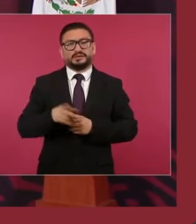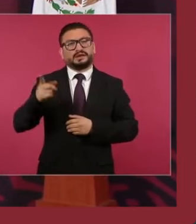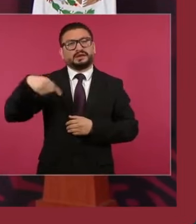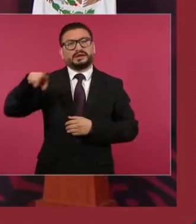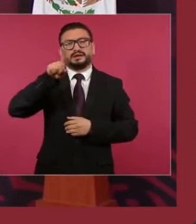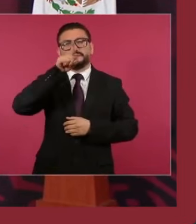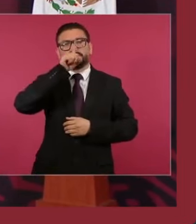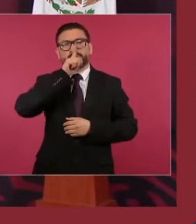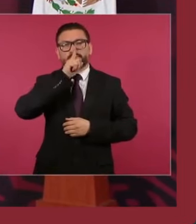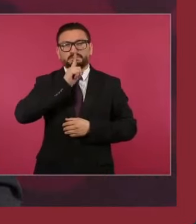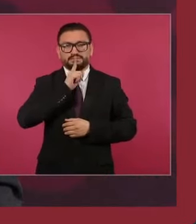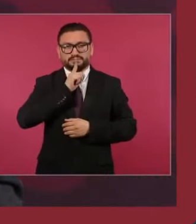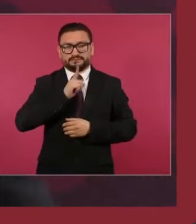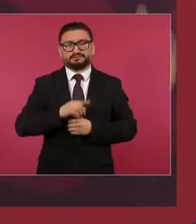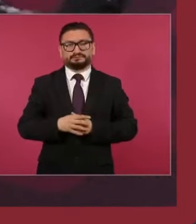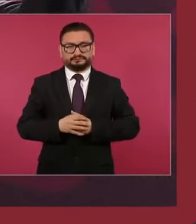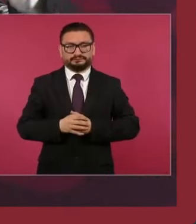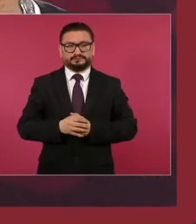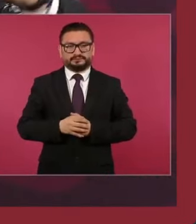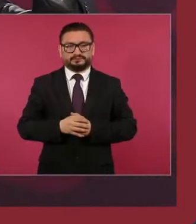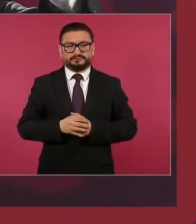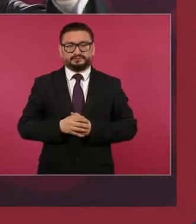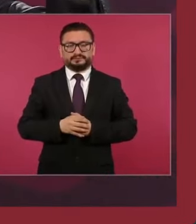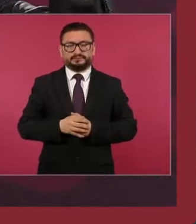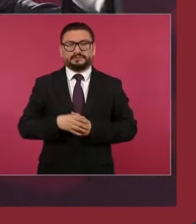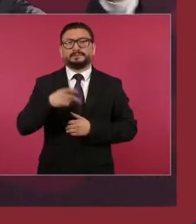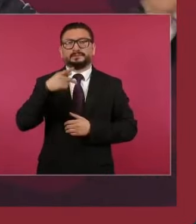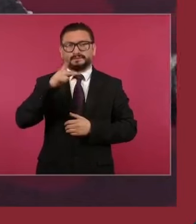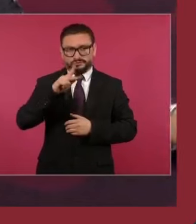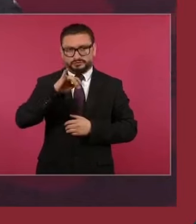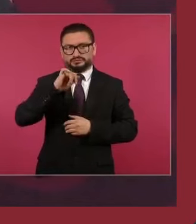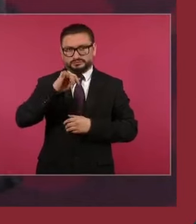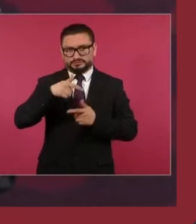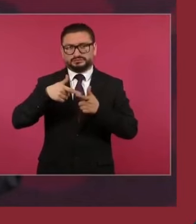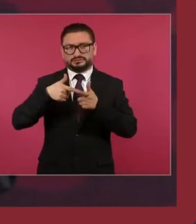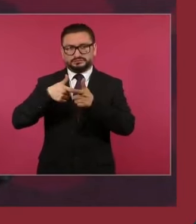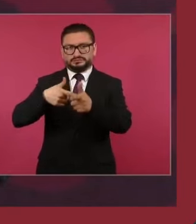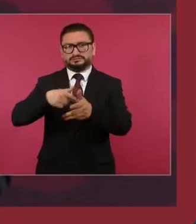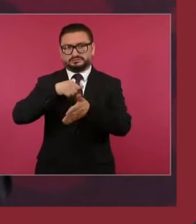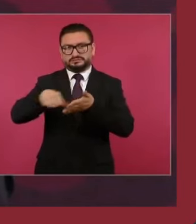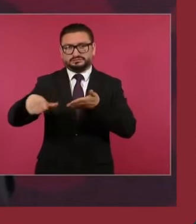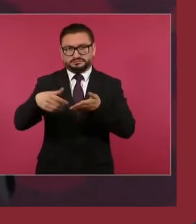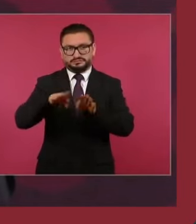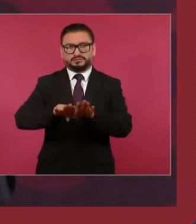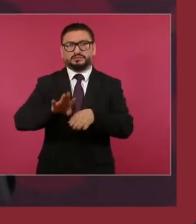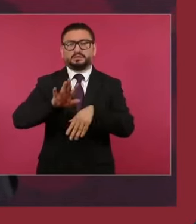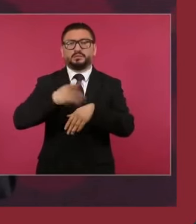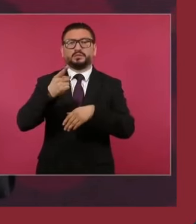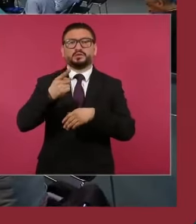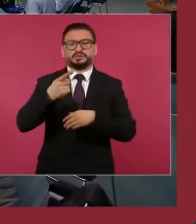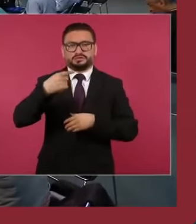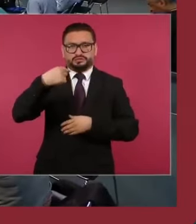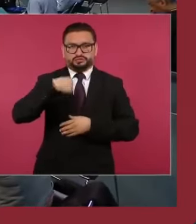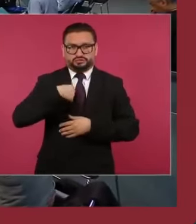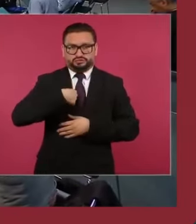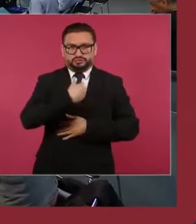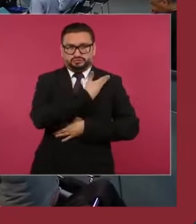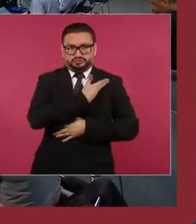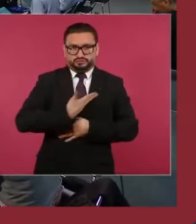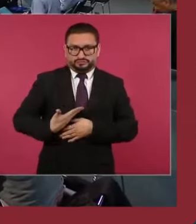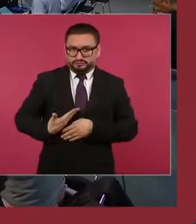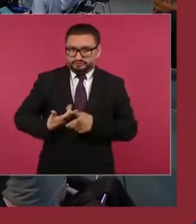mintiendo, pero sí va a continuar la clausura. Mientras yo esté de